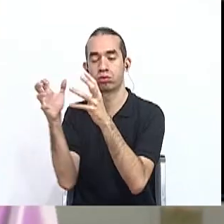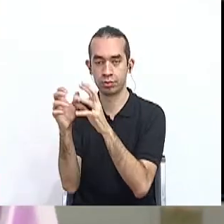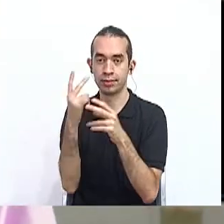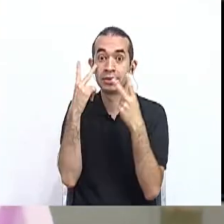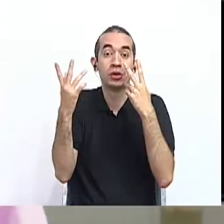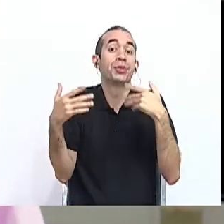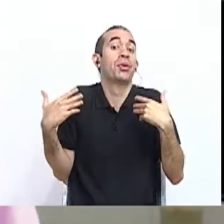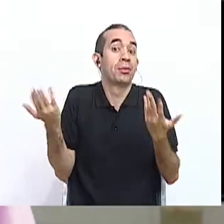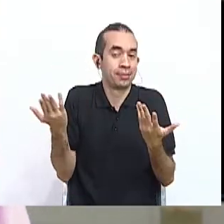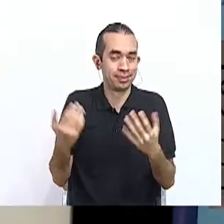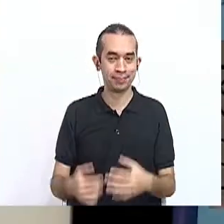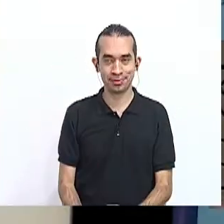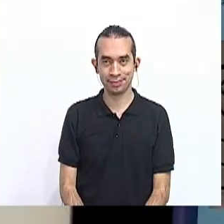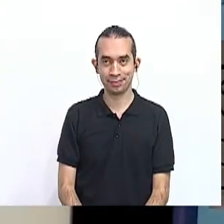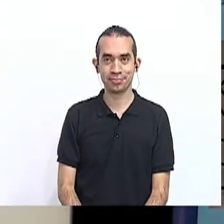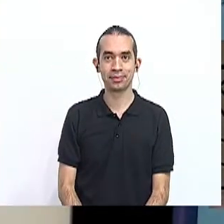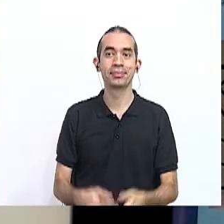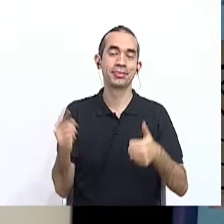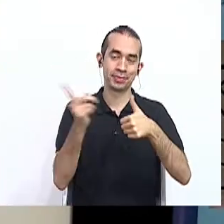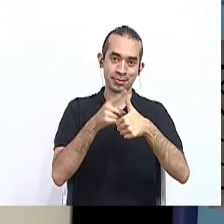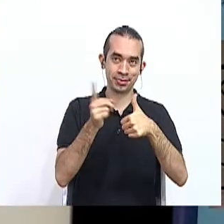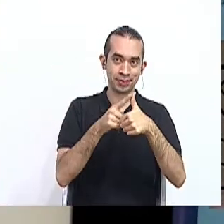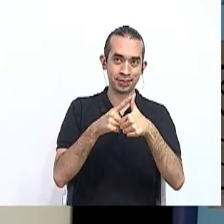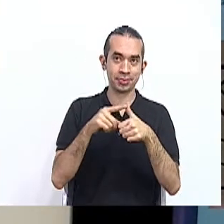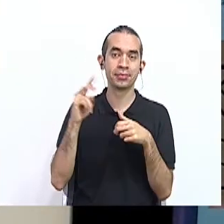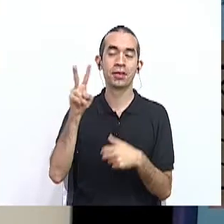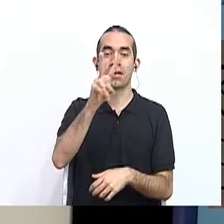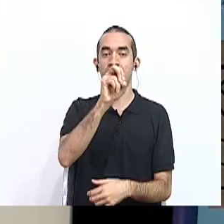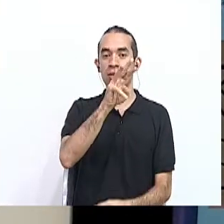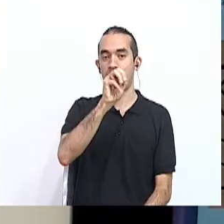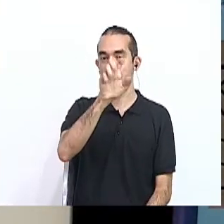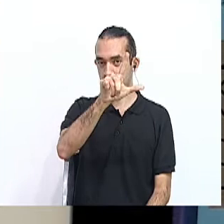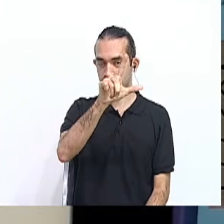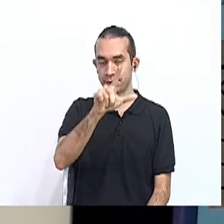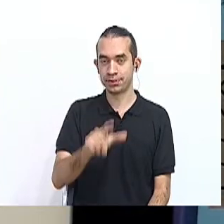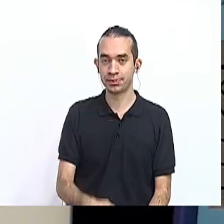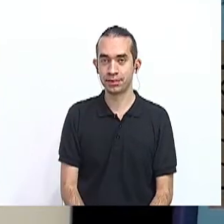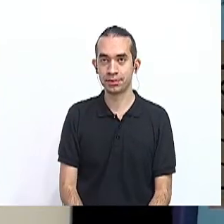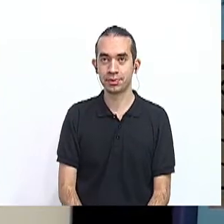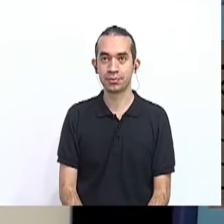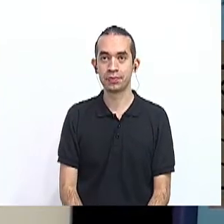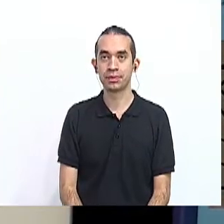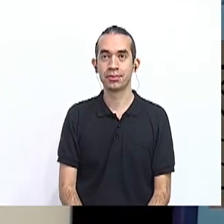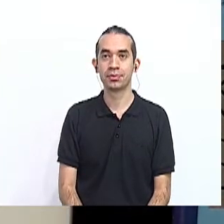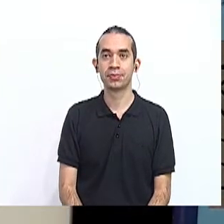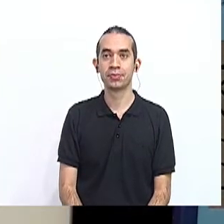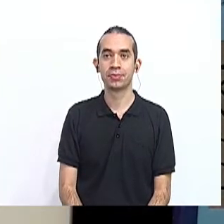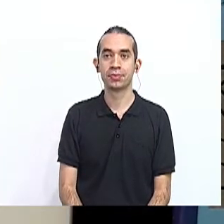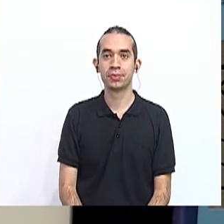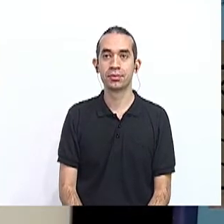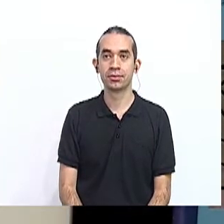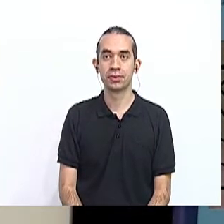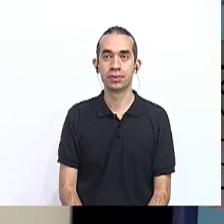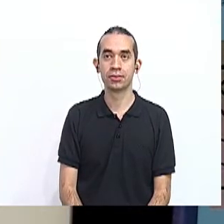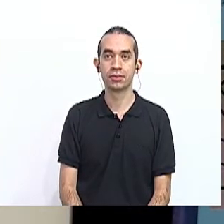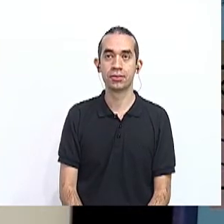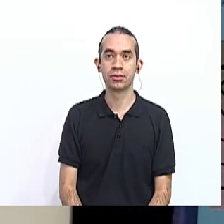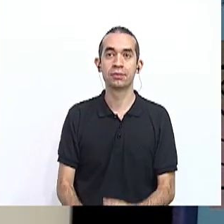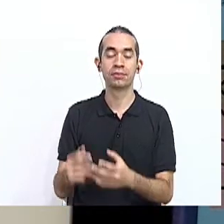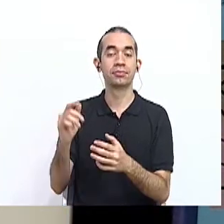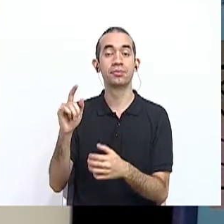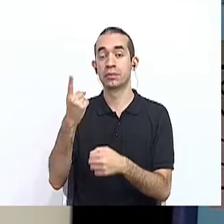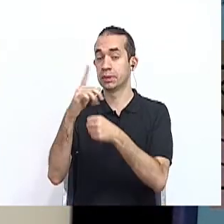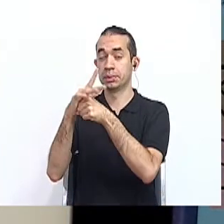sucede. Tenemos un primer volumen entonces de 20 mililitros. Ejercemos la